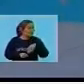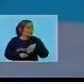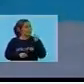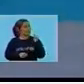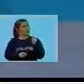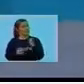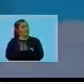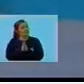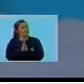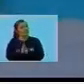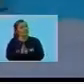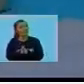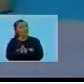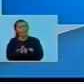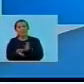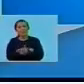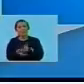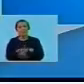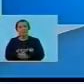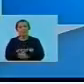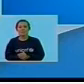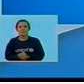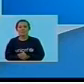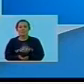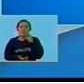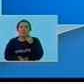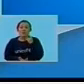Vamos a ver, la cifra es